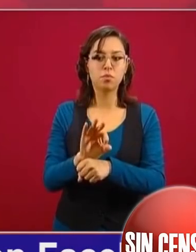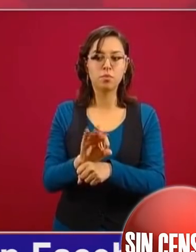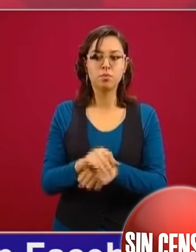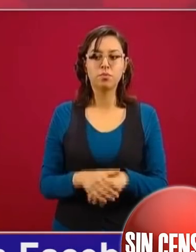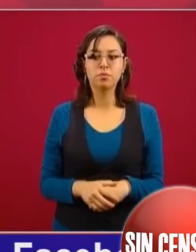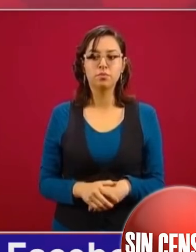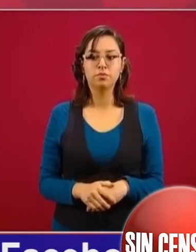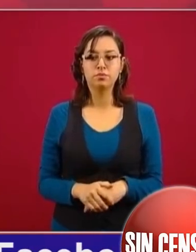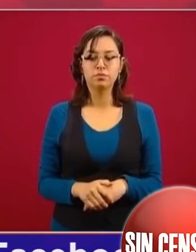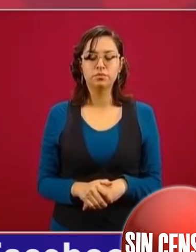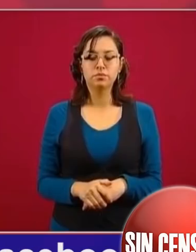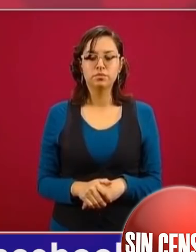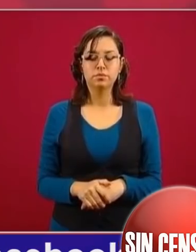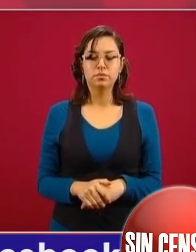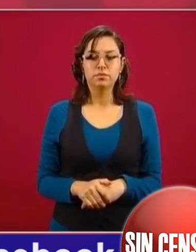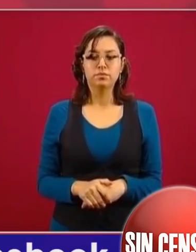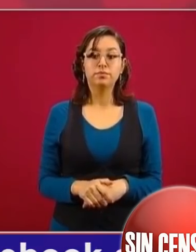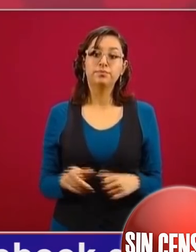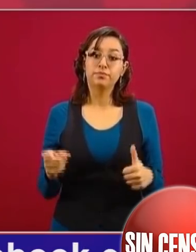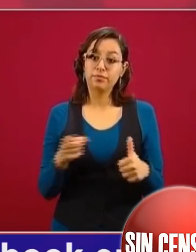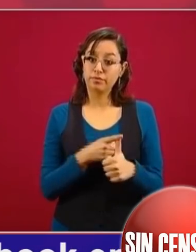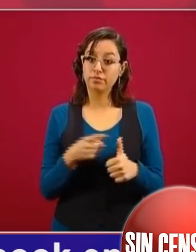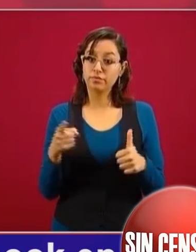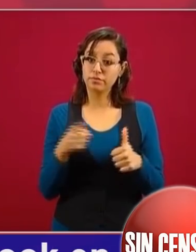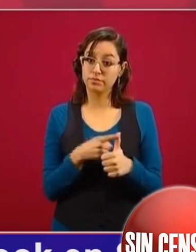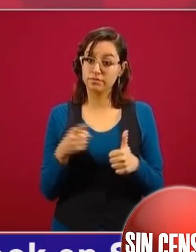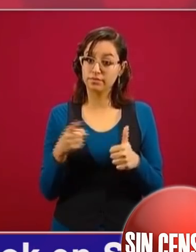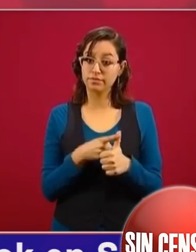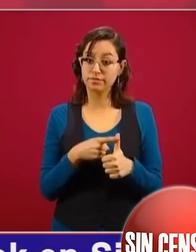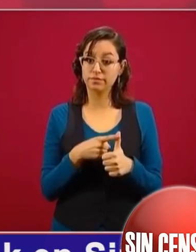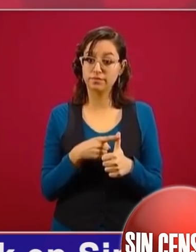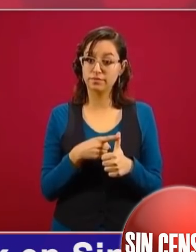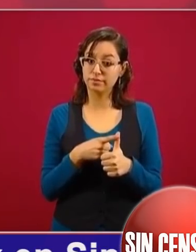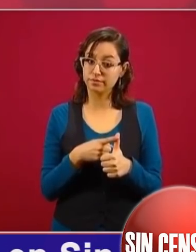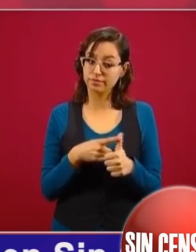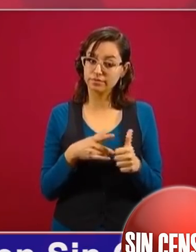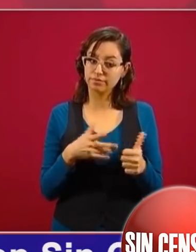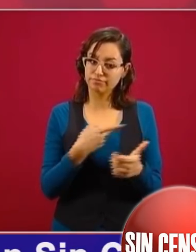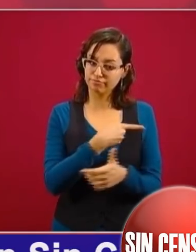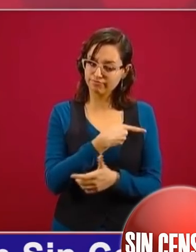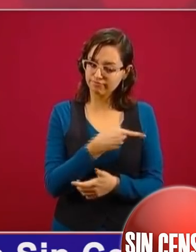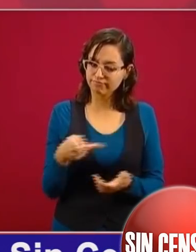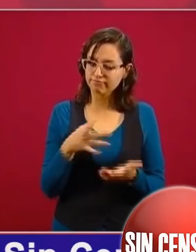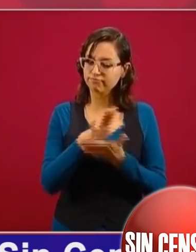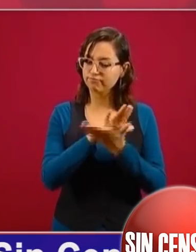y se está dando preferencia a los más pobres.